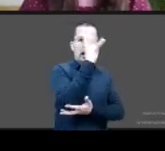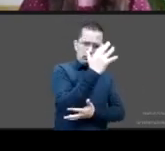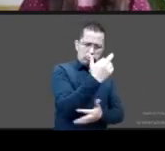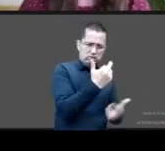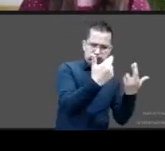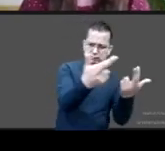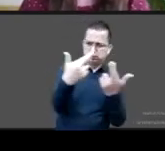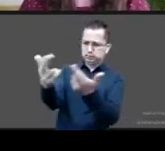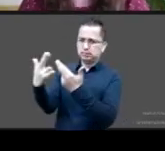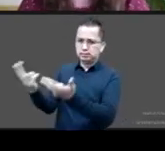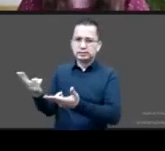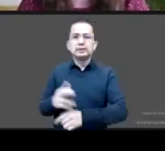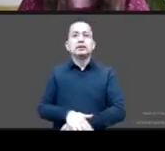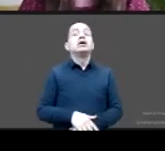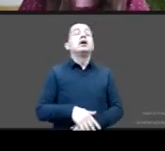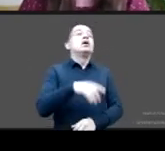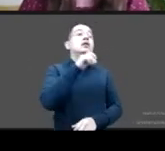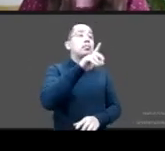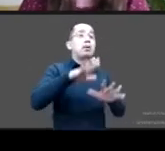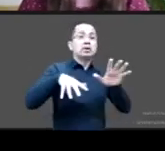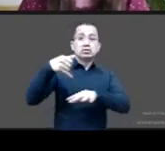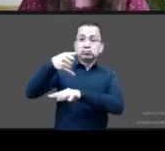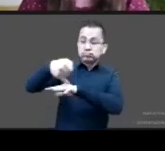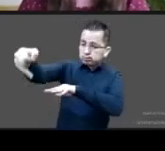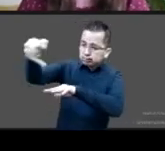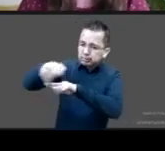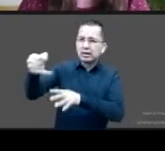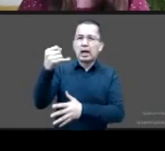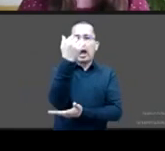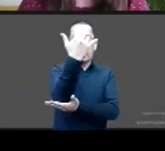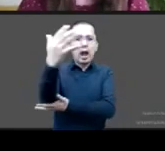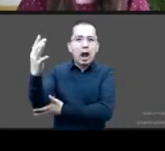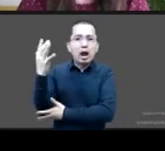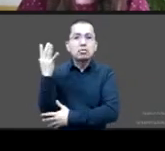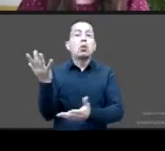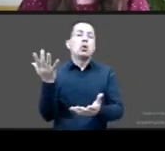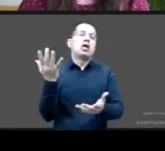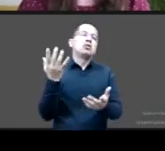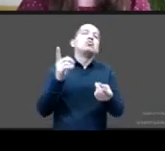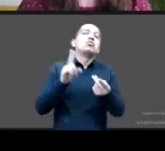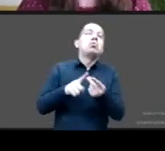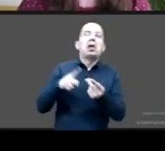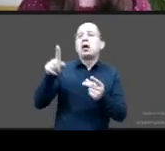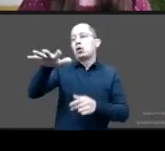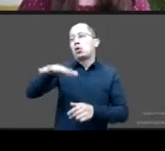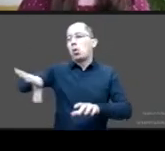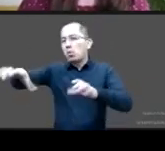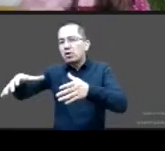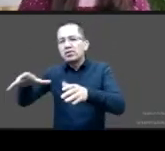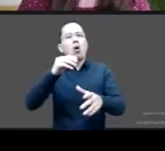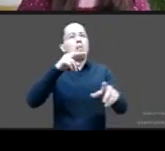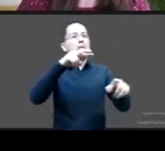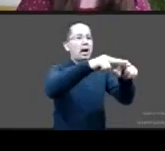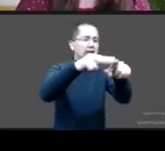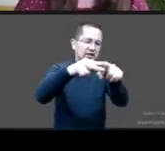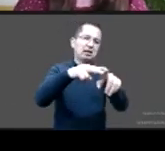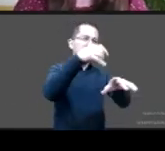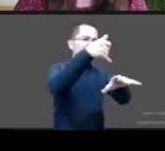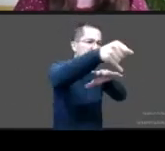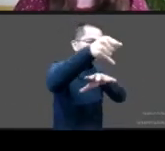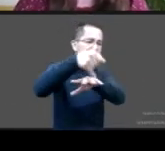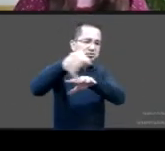hacía igual plantar algunos árboles también en algunas comunidades o parques pero pues bueno igual también ahora estamos justo